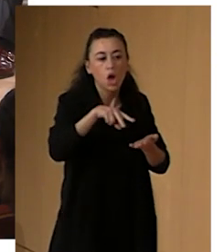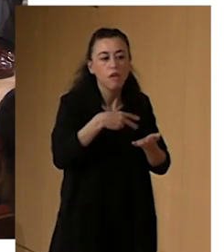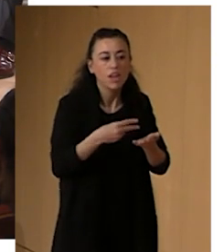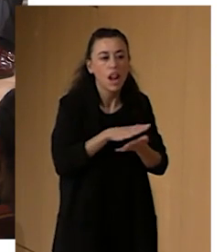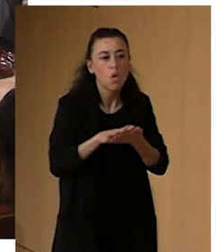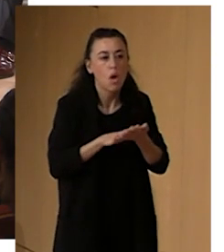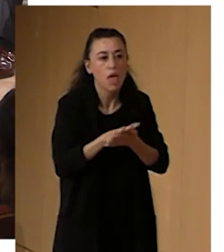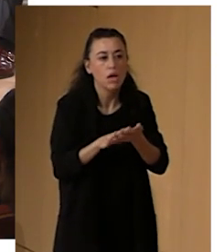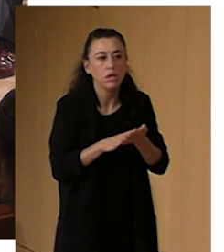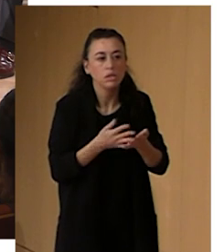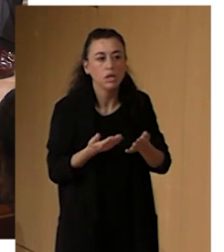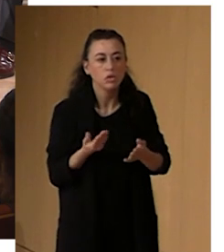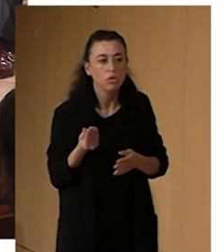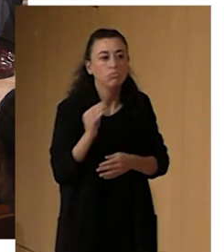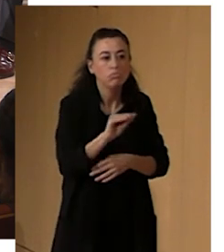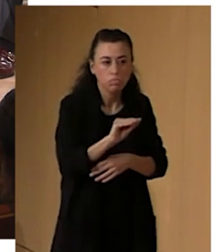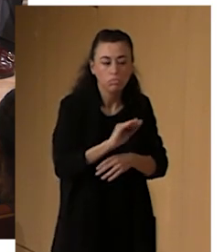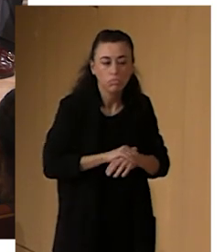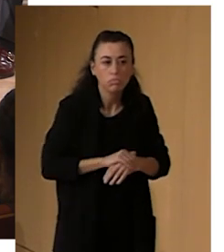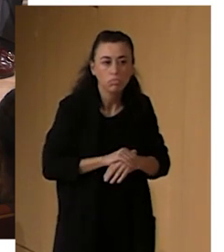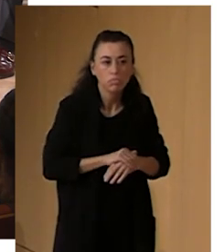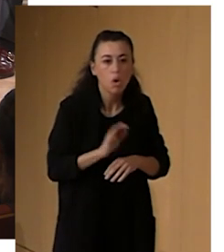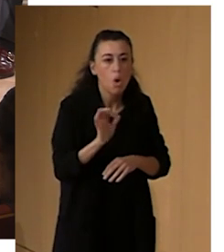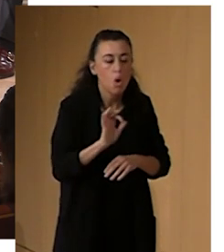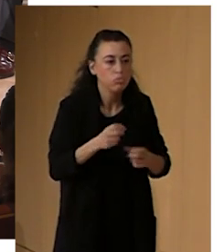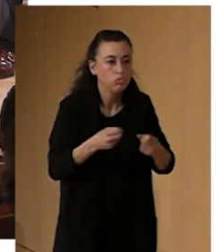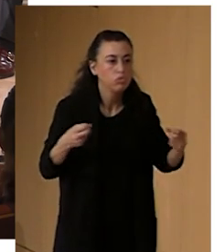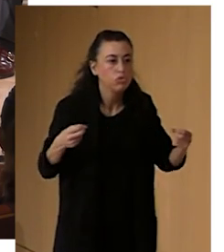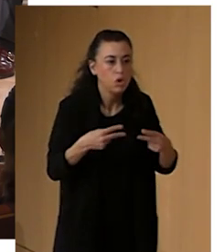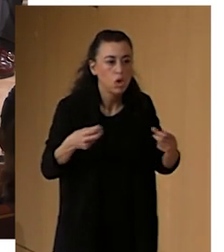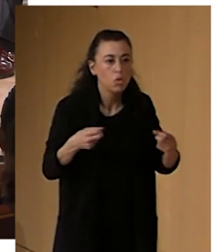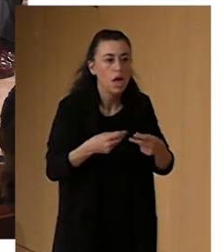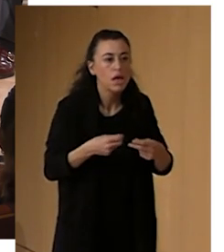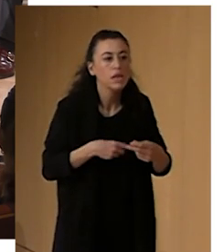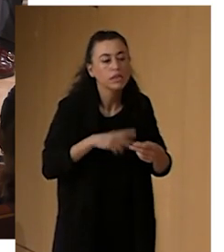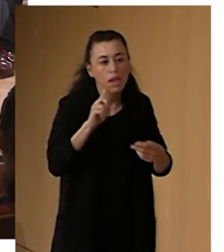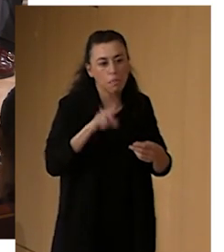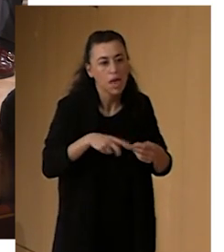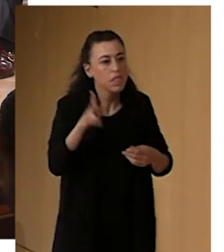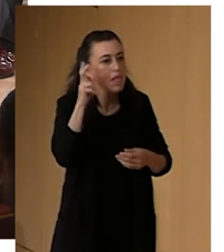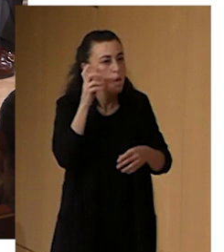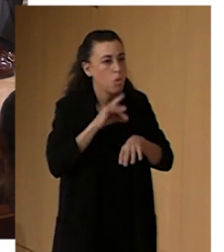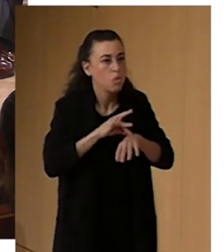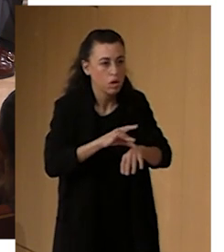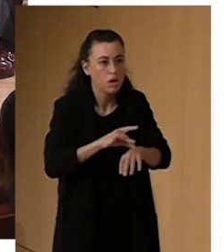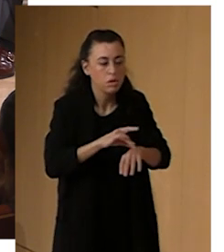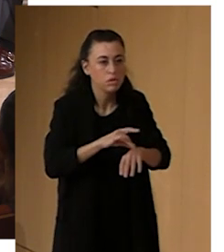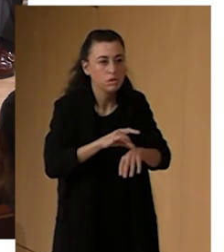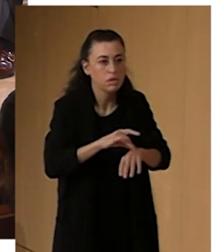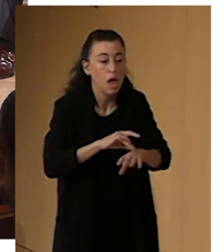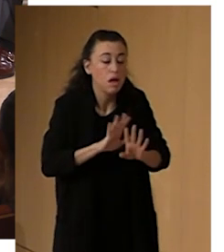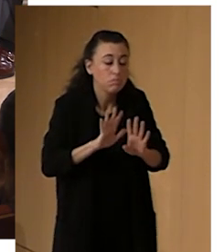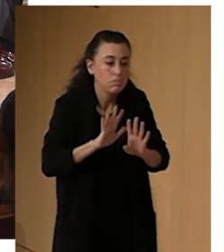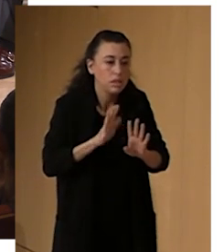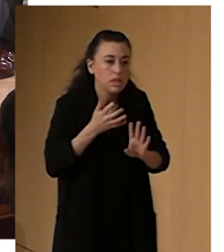o tenemos subtitulado o y audioguías también deciros que por ejemplo en el caso de las audioguías Nos gustaría